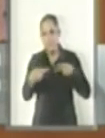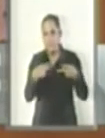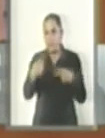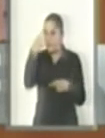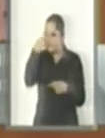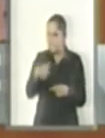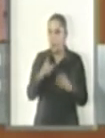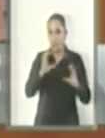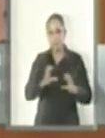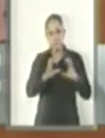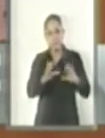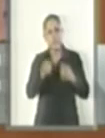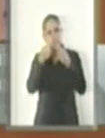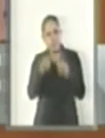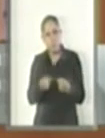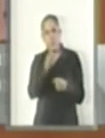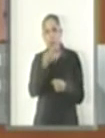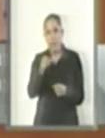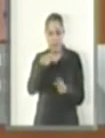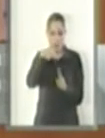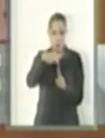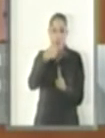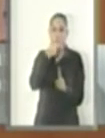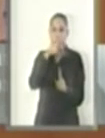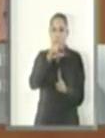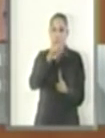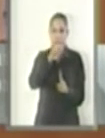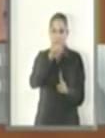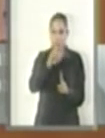vida de los familiares de Lorenzo